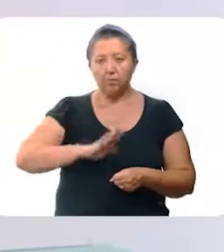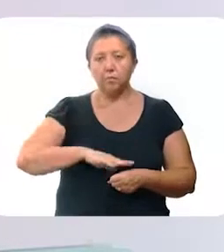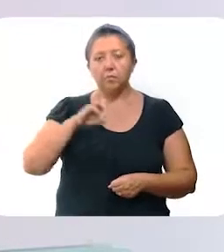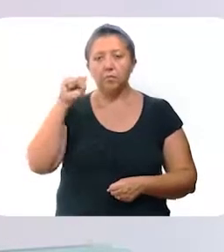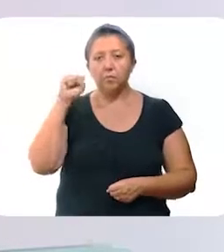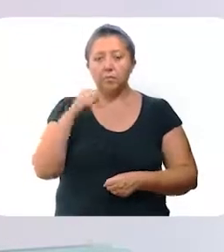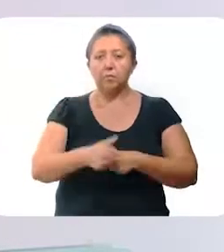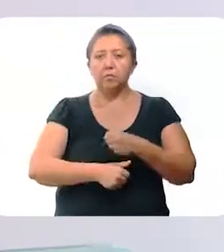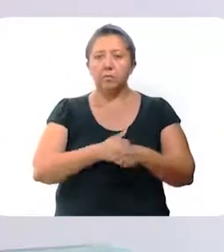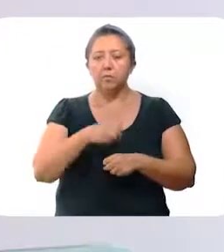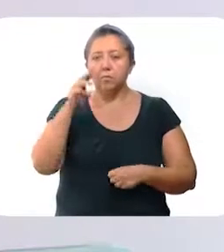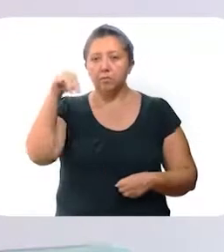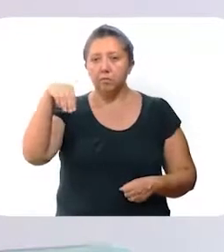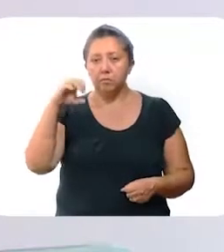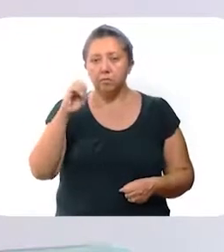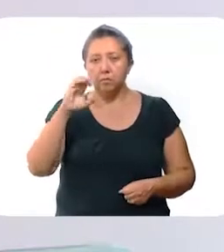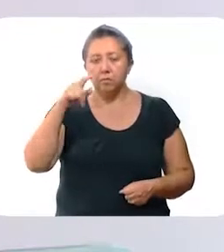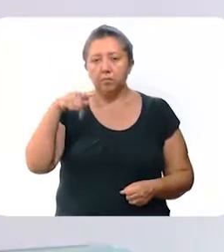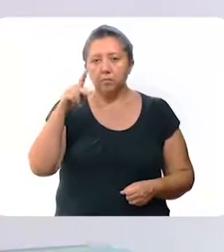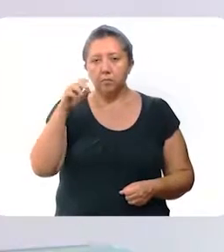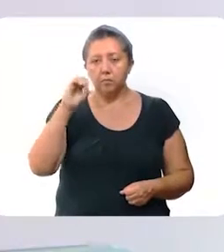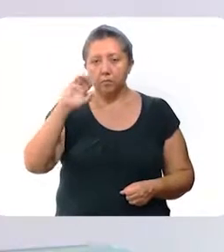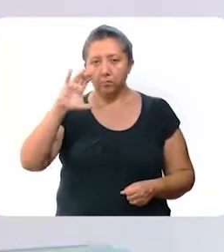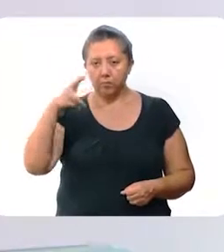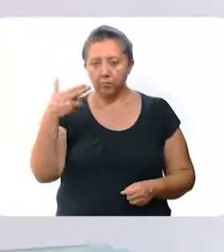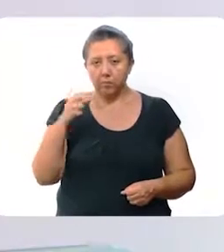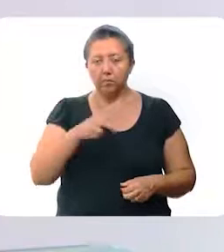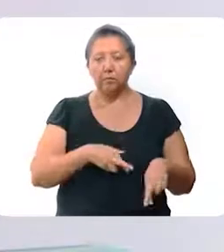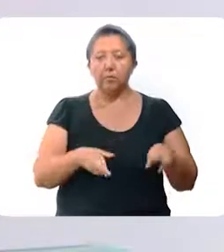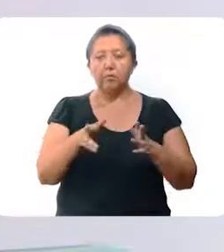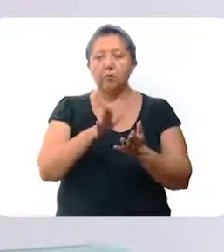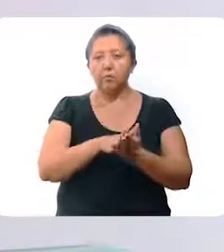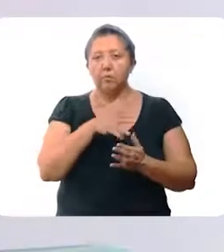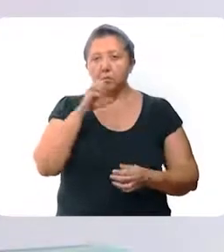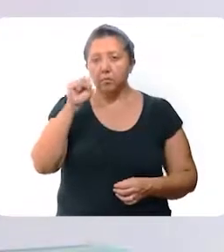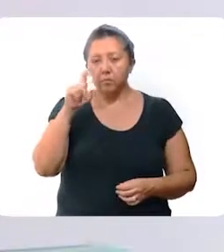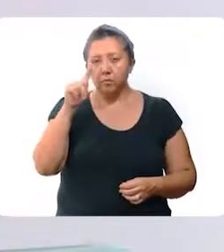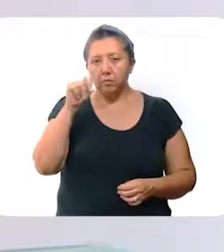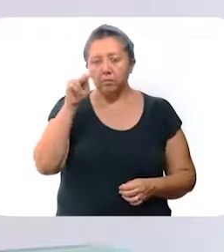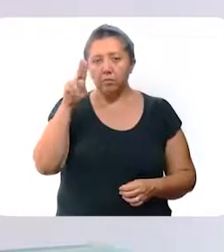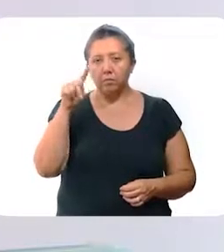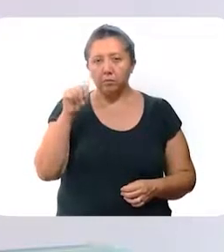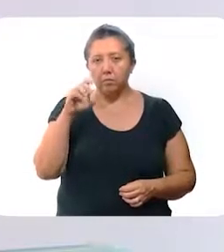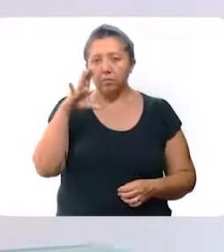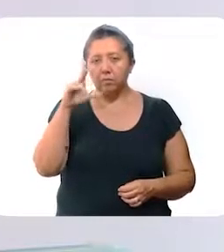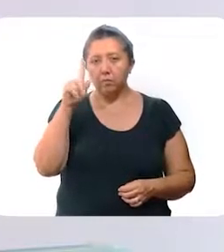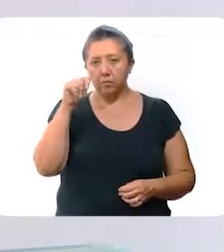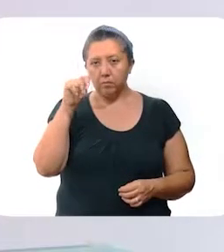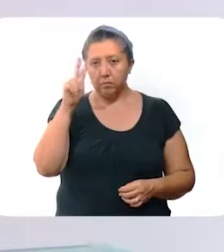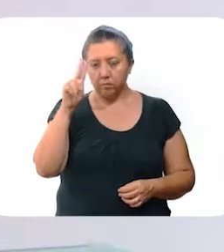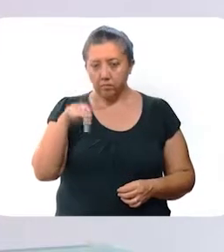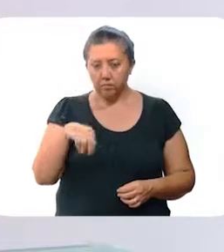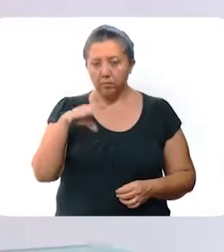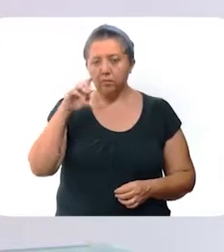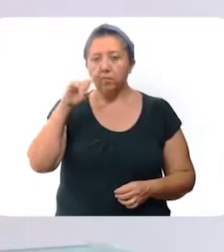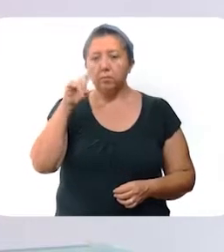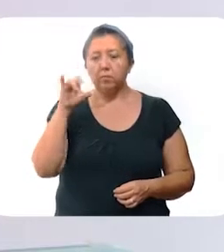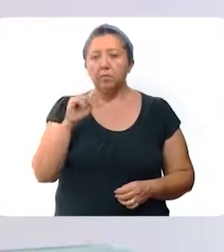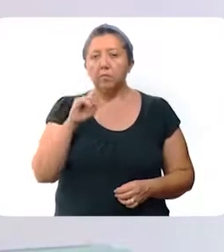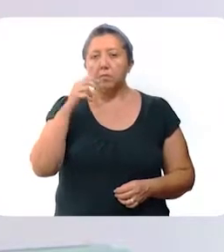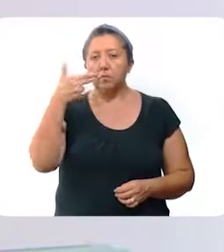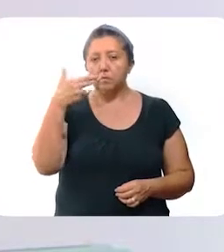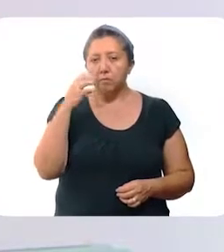más de 60 años en Mocochá, Chichimilá, Río Lagartos, Sotuta, Teabo, Celestún, Cenotillo,